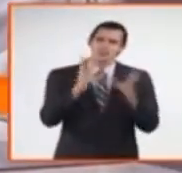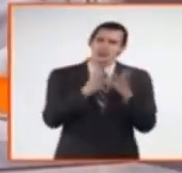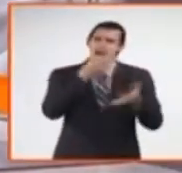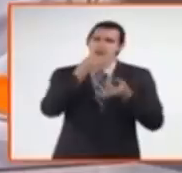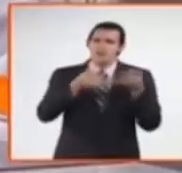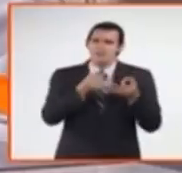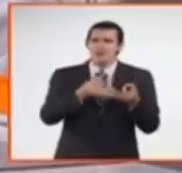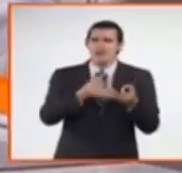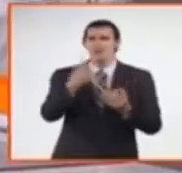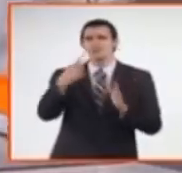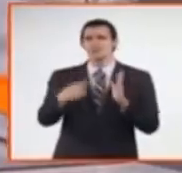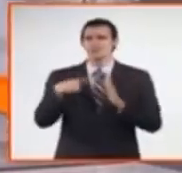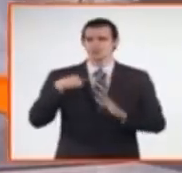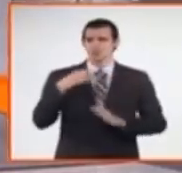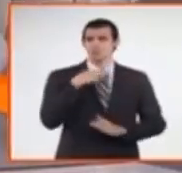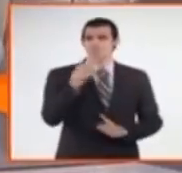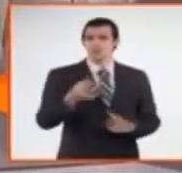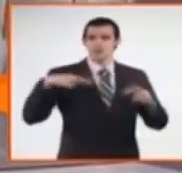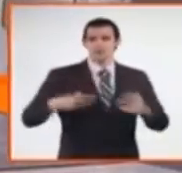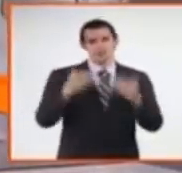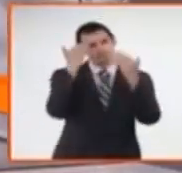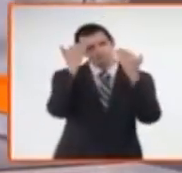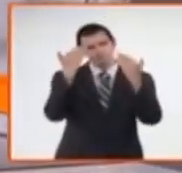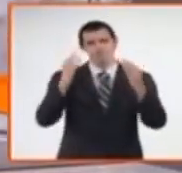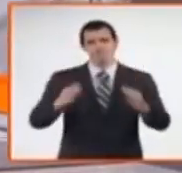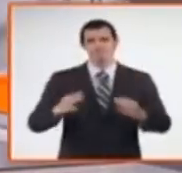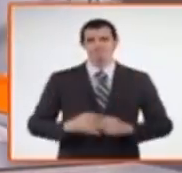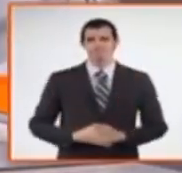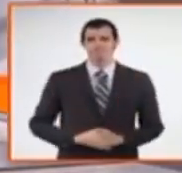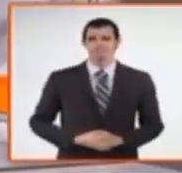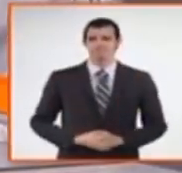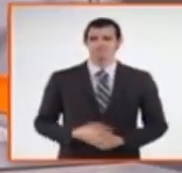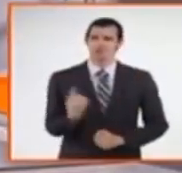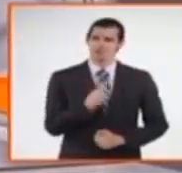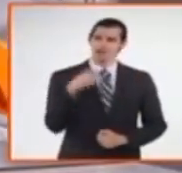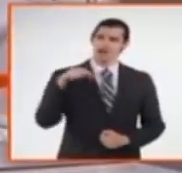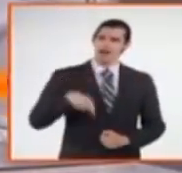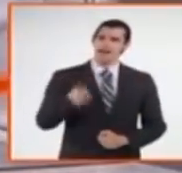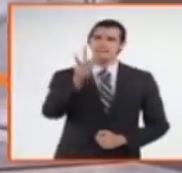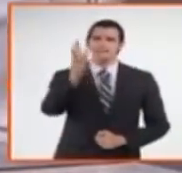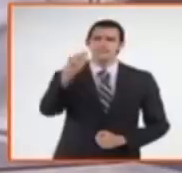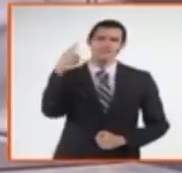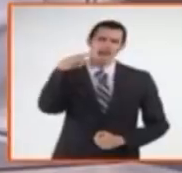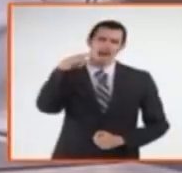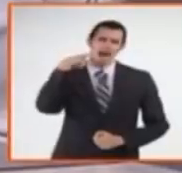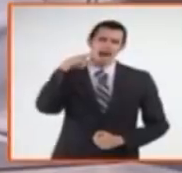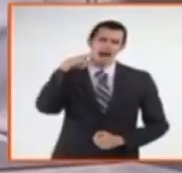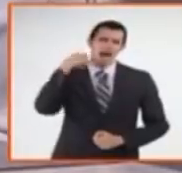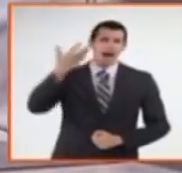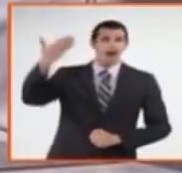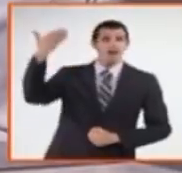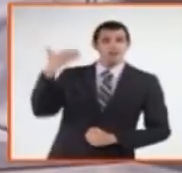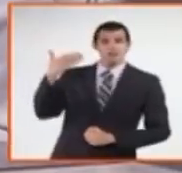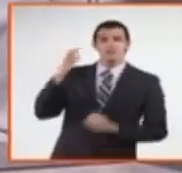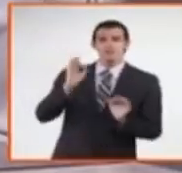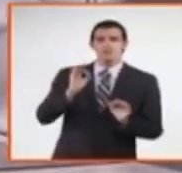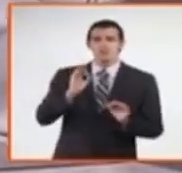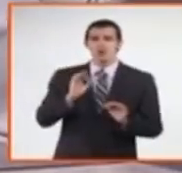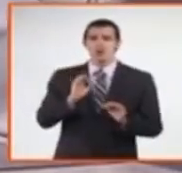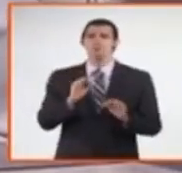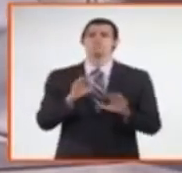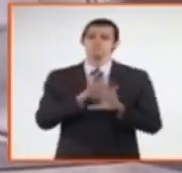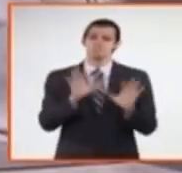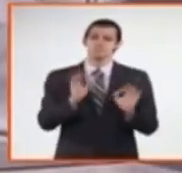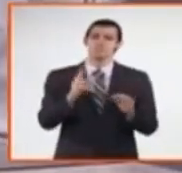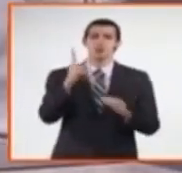placer estamos 30 de agosto hace un año y unos días que ocurrió la